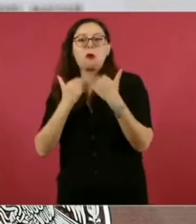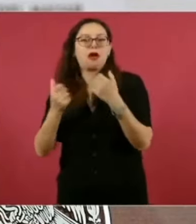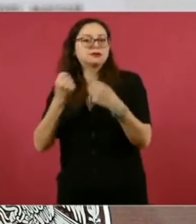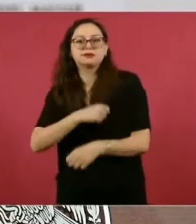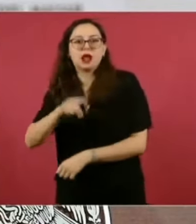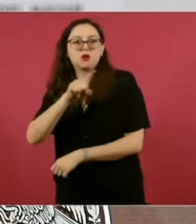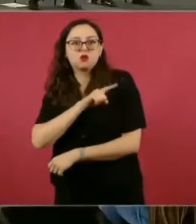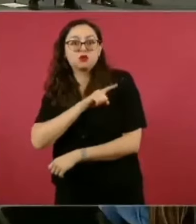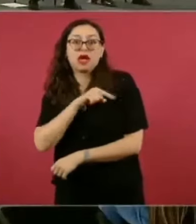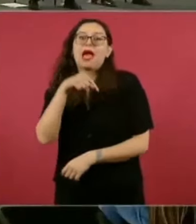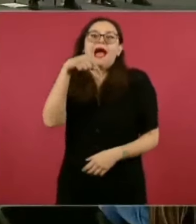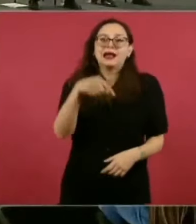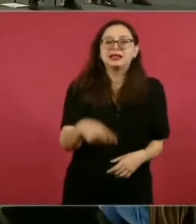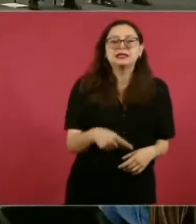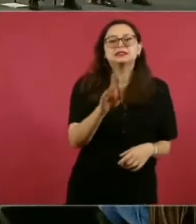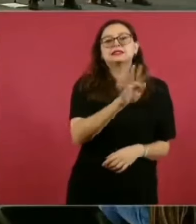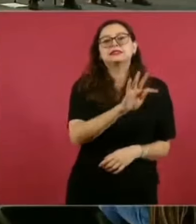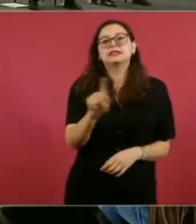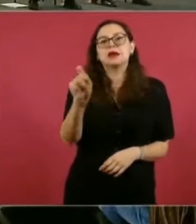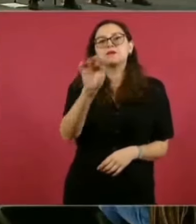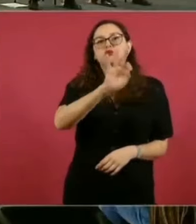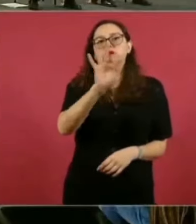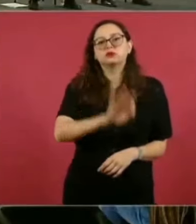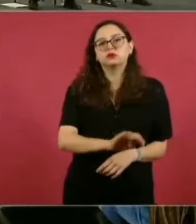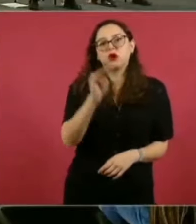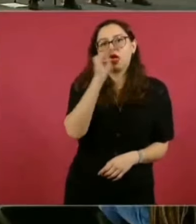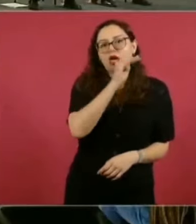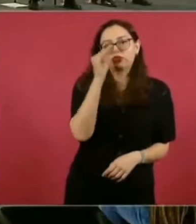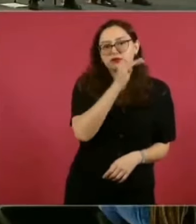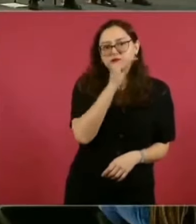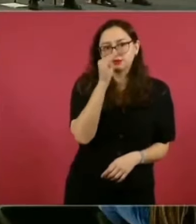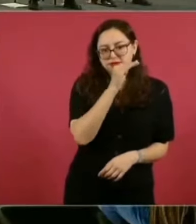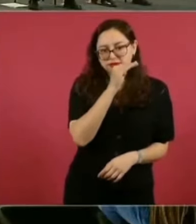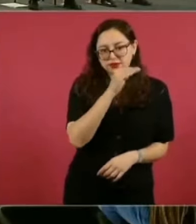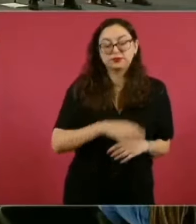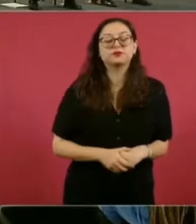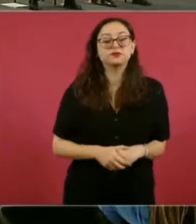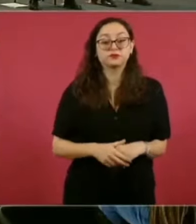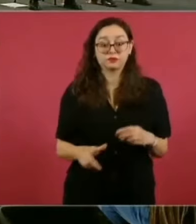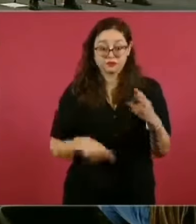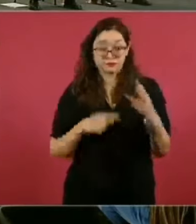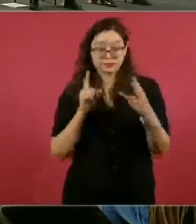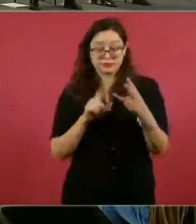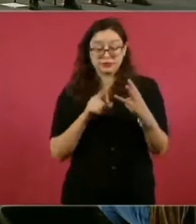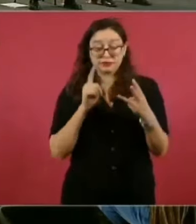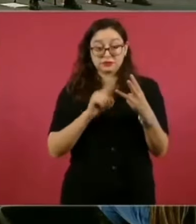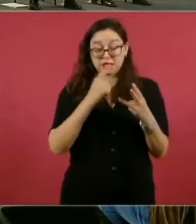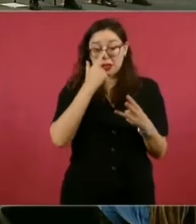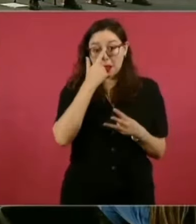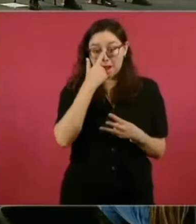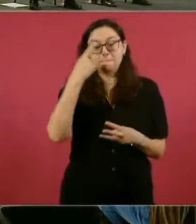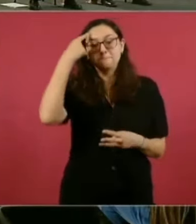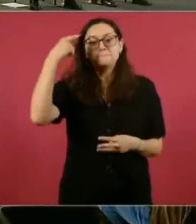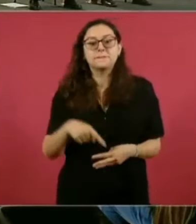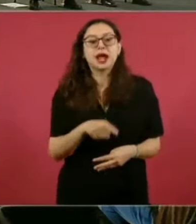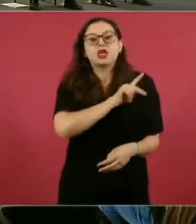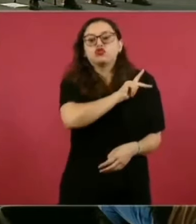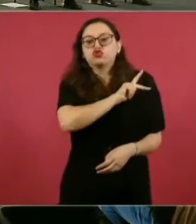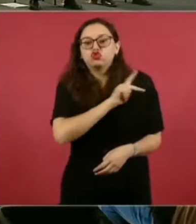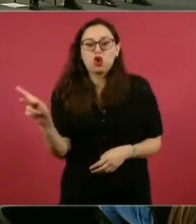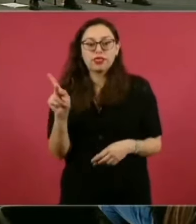sea 100% gratuito. El otro tema es porque tiende a la universalidad. ¿Y qué significa